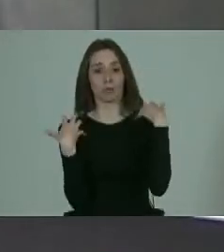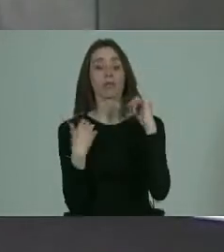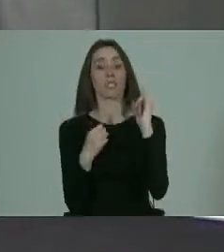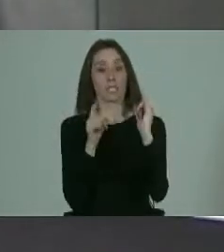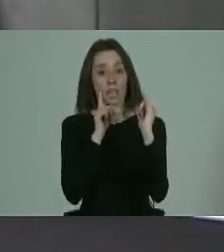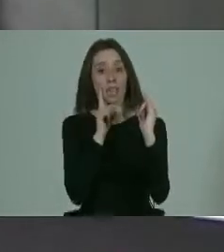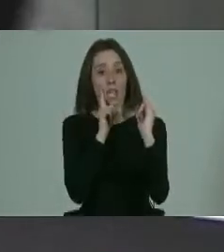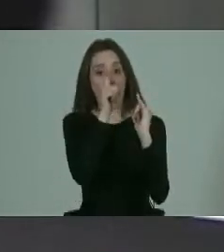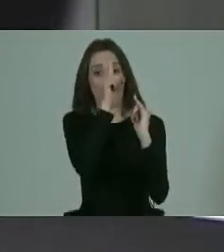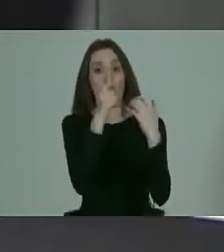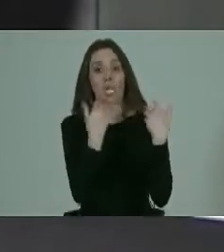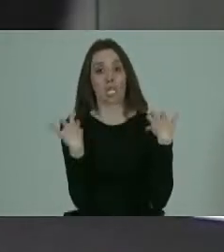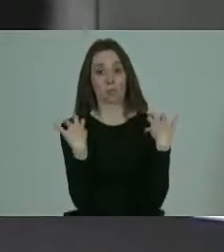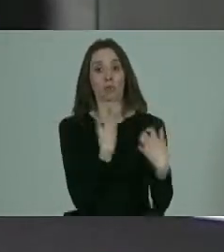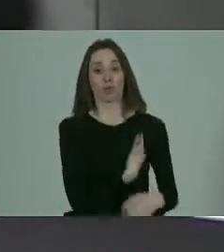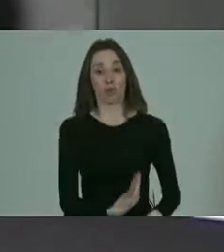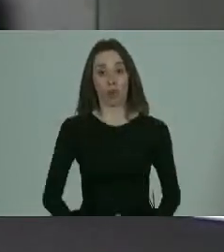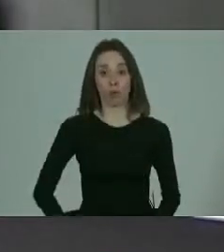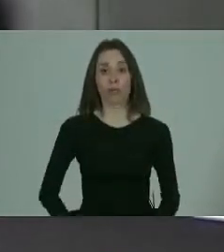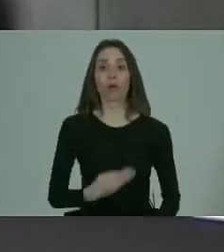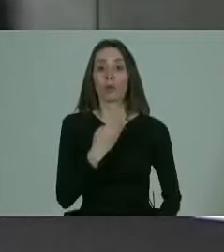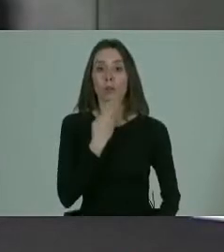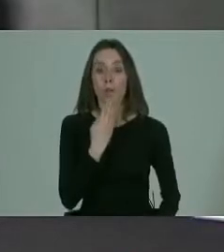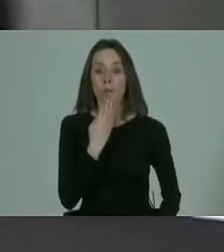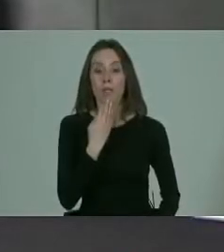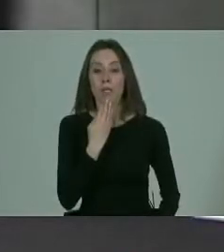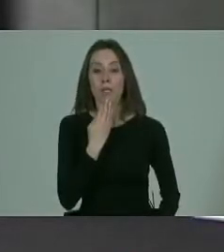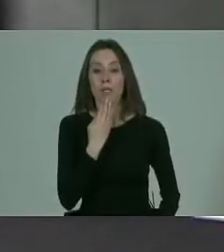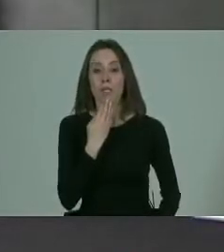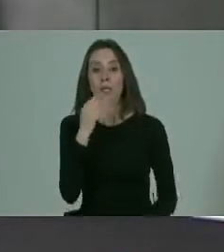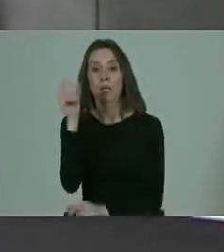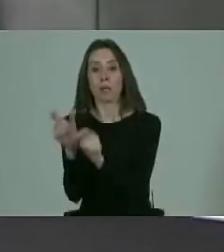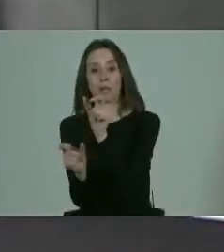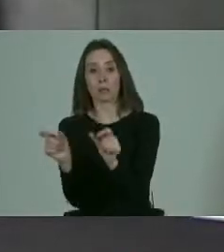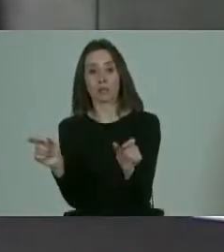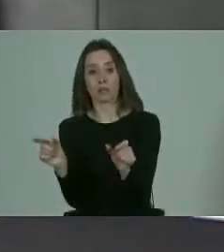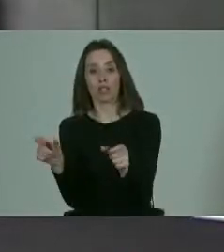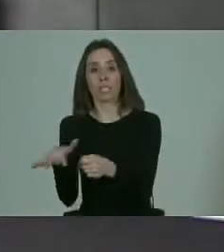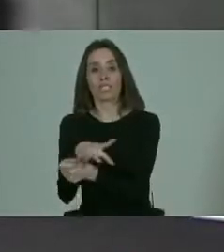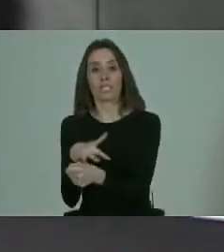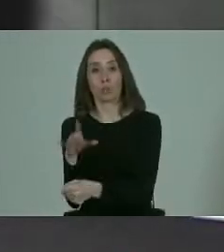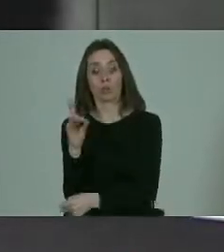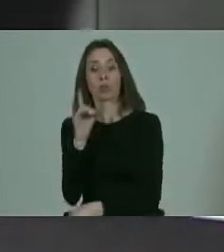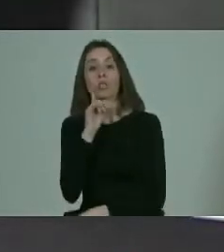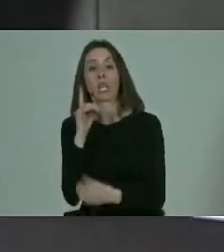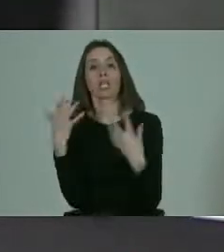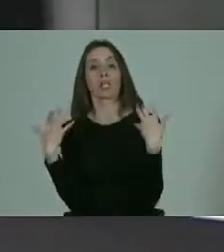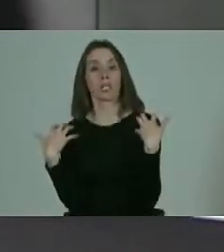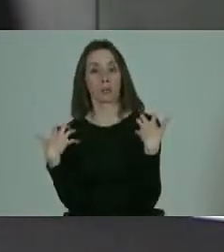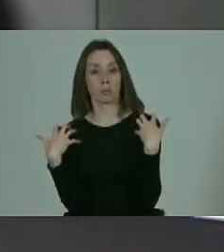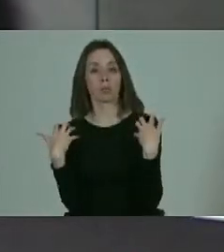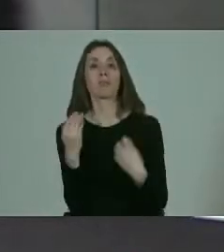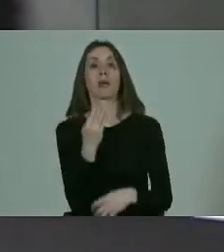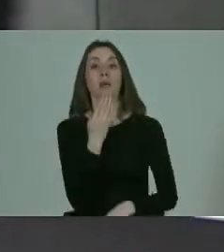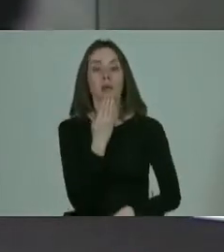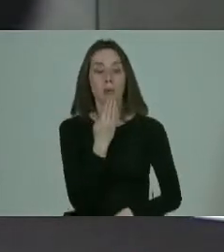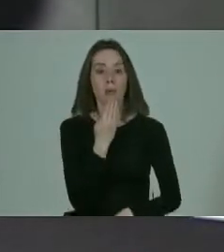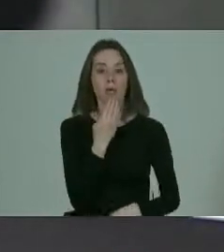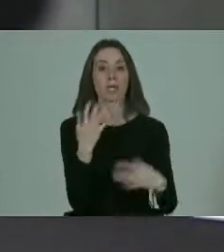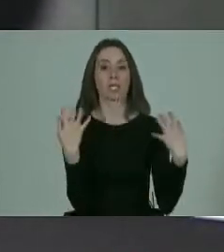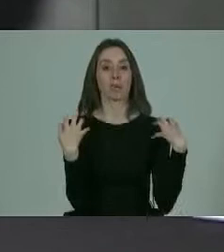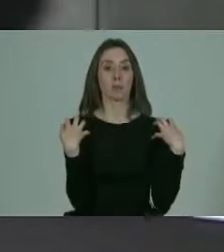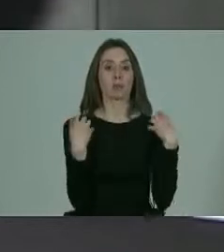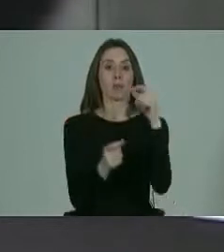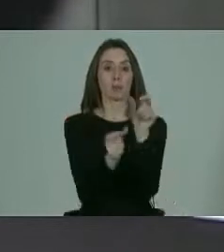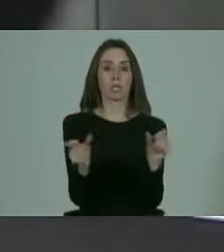tiene tiene reconsidere al gobierno pero también tenemos responsabilidad las personas en situación de discapacidad y también tienen responsable